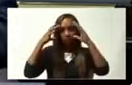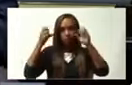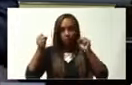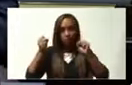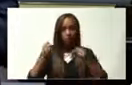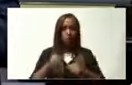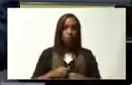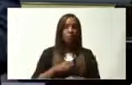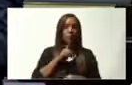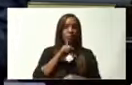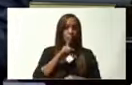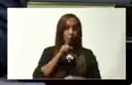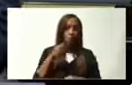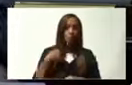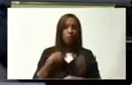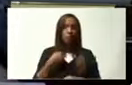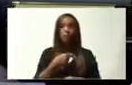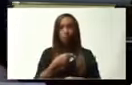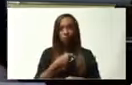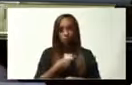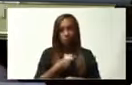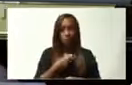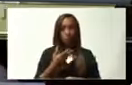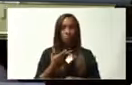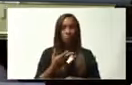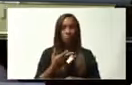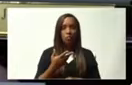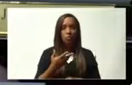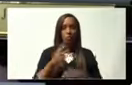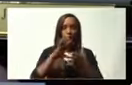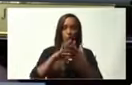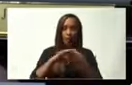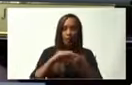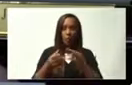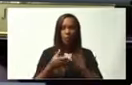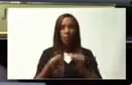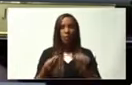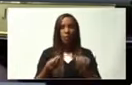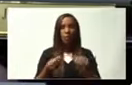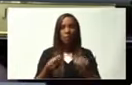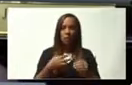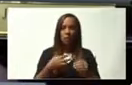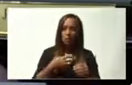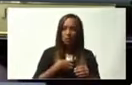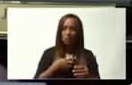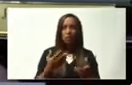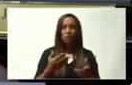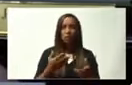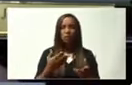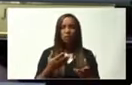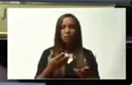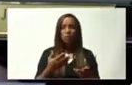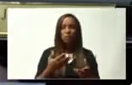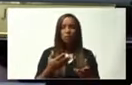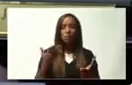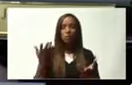lo que nosotros decimos aquí en el hemiciclo, nosotros somos responsables y vamos a la comisión. Y vamos a la